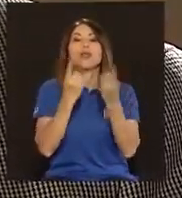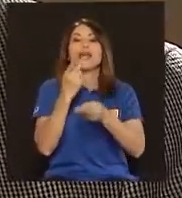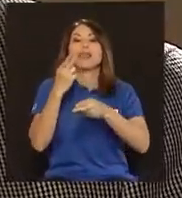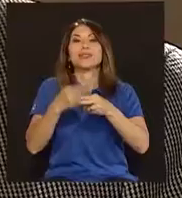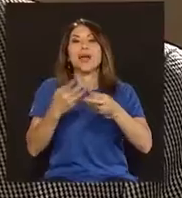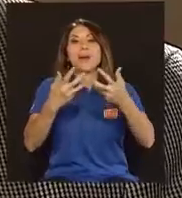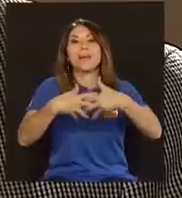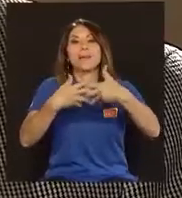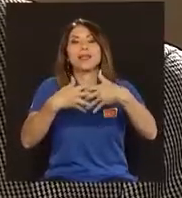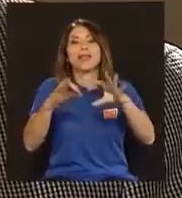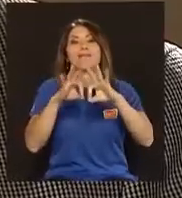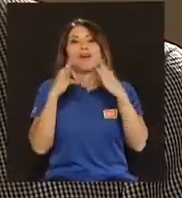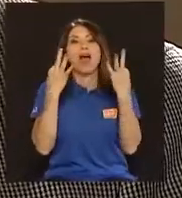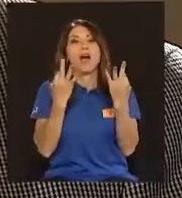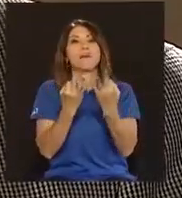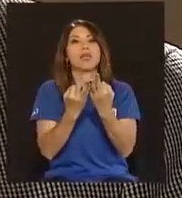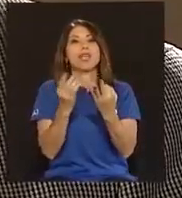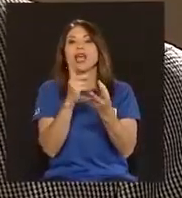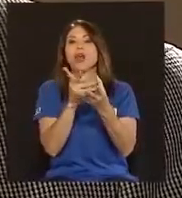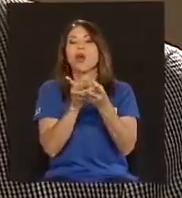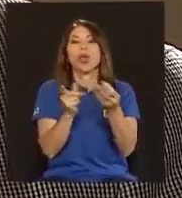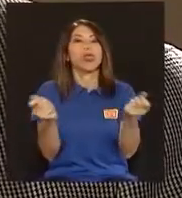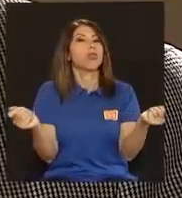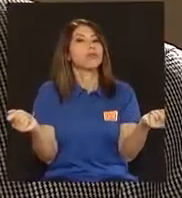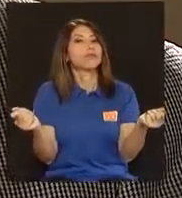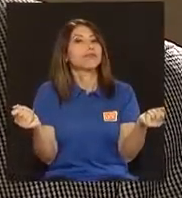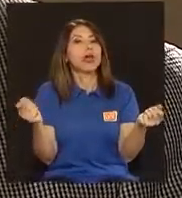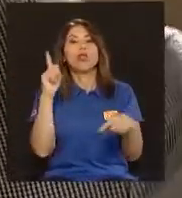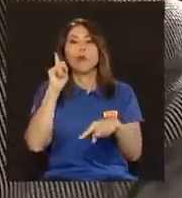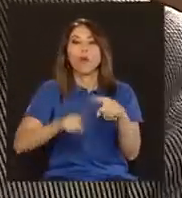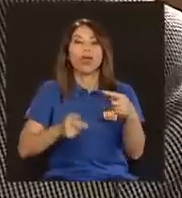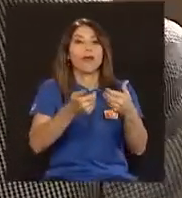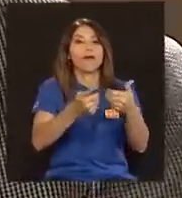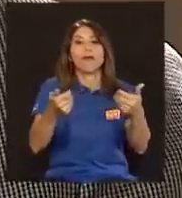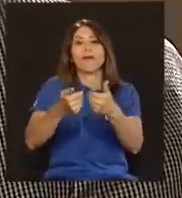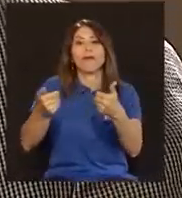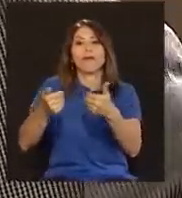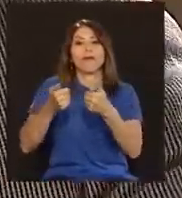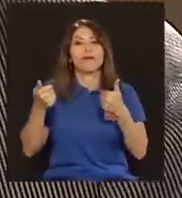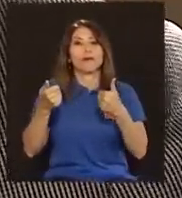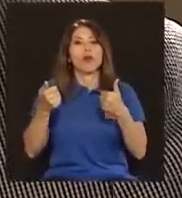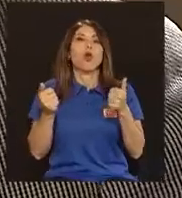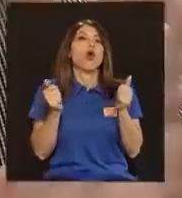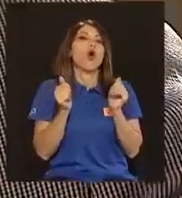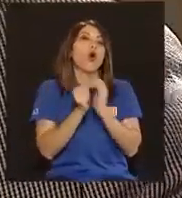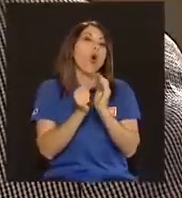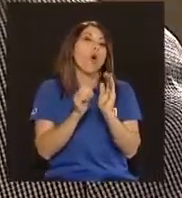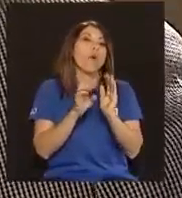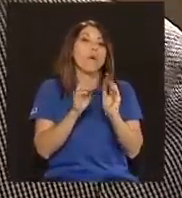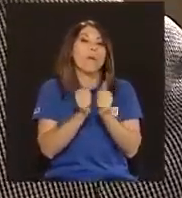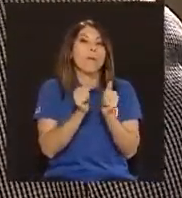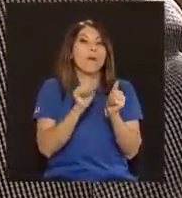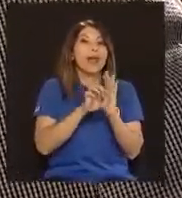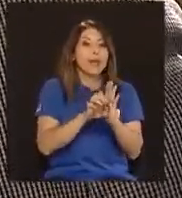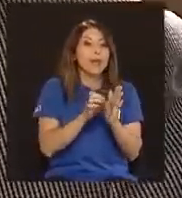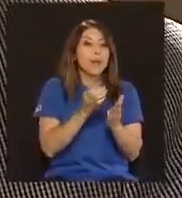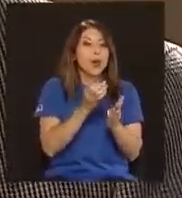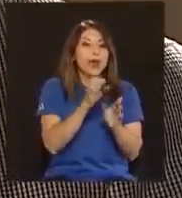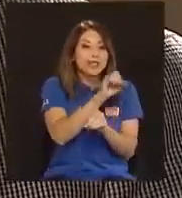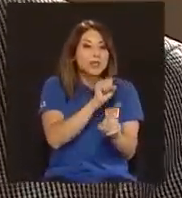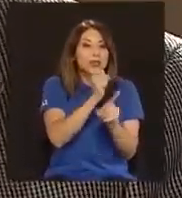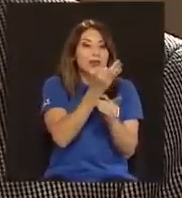familia que es indisoluble y no puedes obligar a que se separen con estados financieros por un lado, estados flujos de caja separados. No,